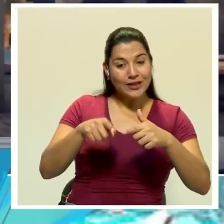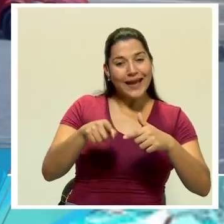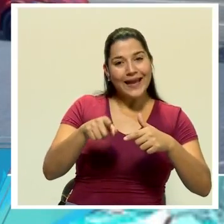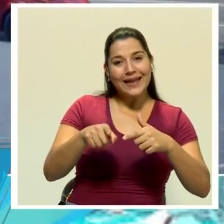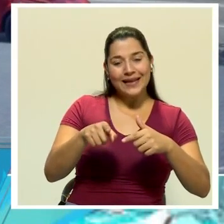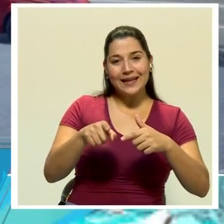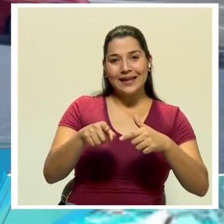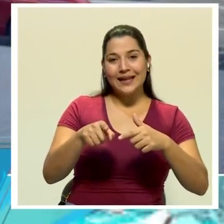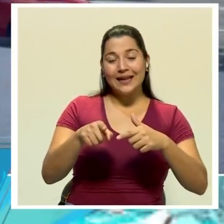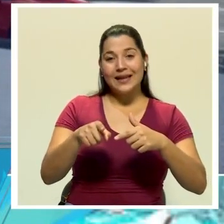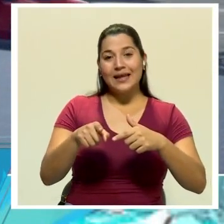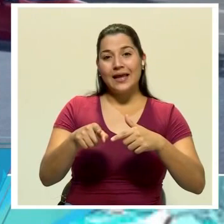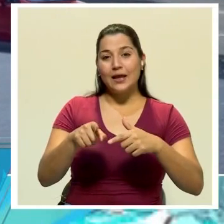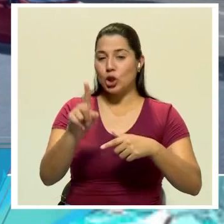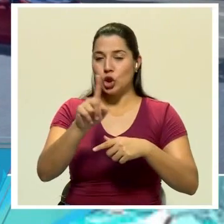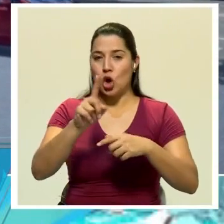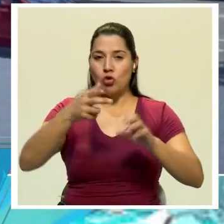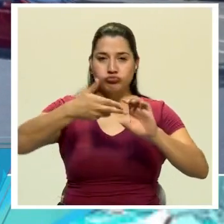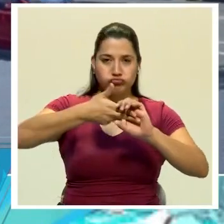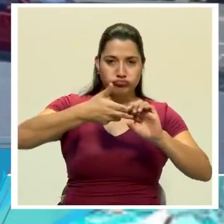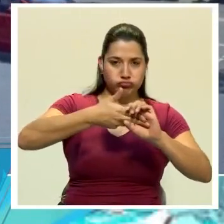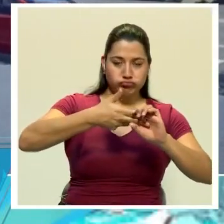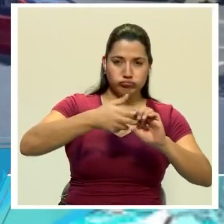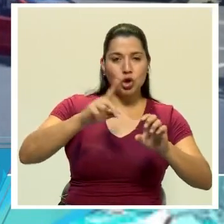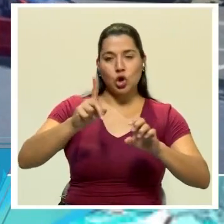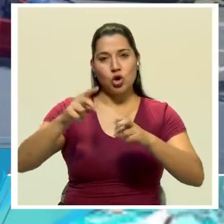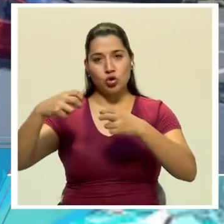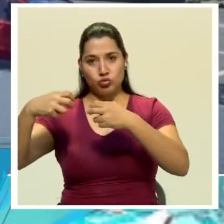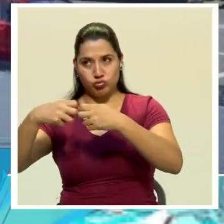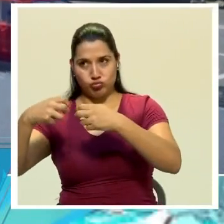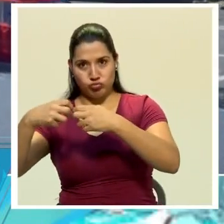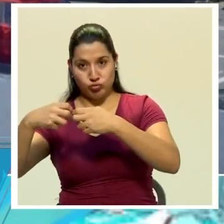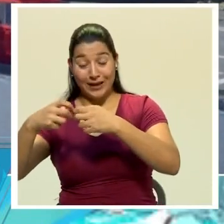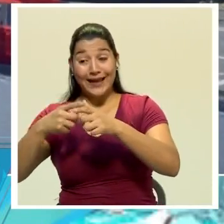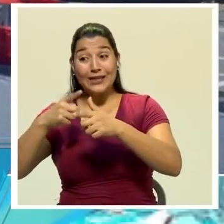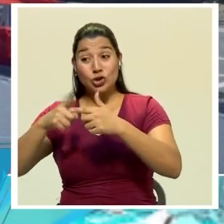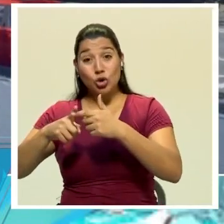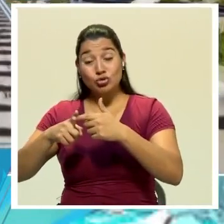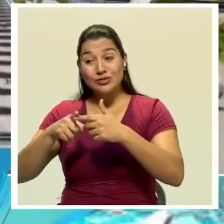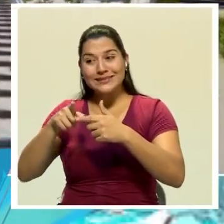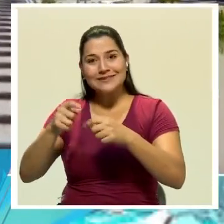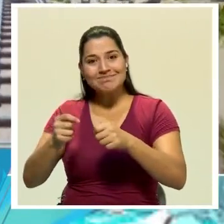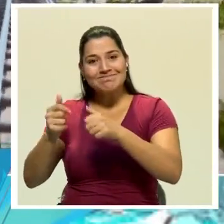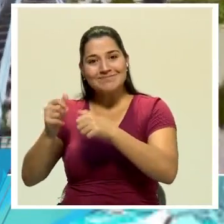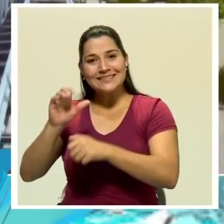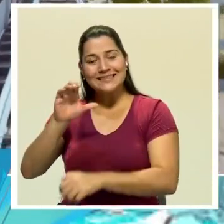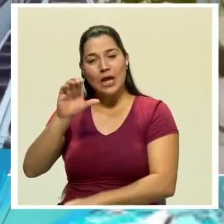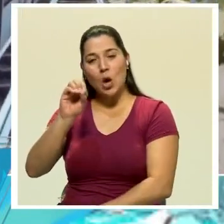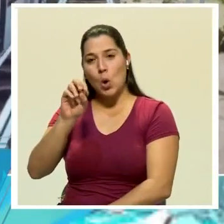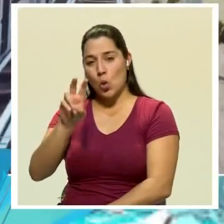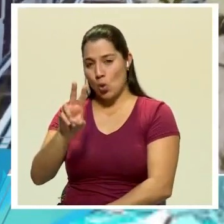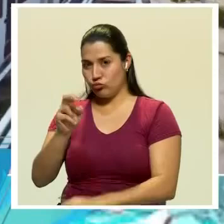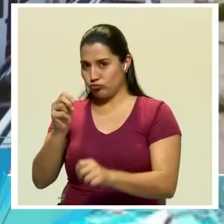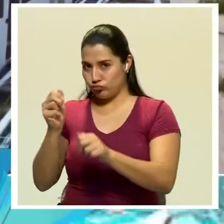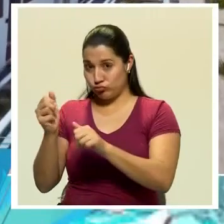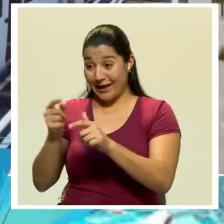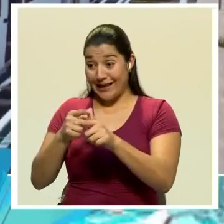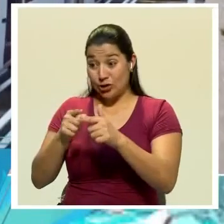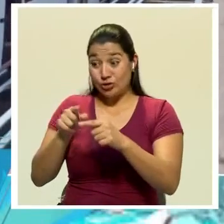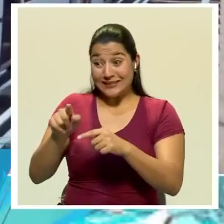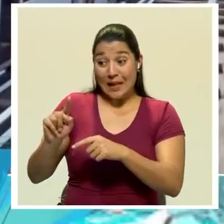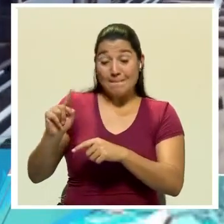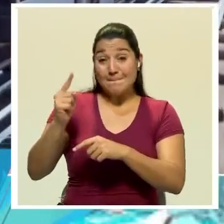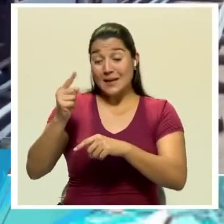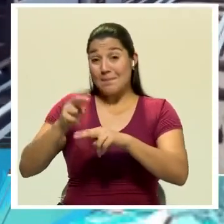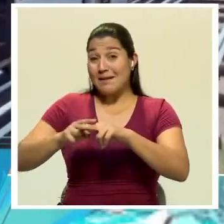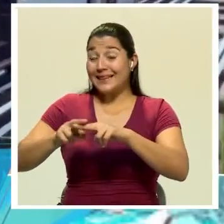Costa Rica 99% energía limpia, nosotros podríamos asegurar que este sería el primer tren a nivel mundial